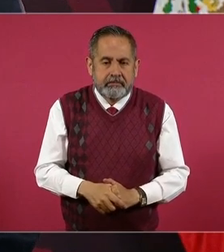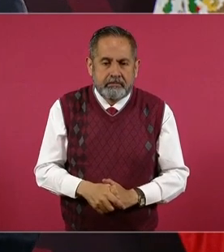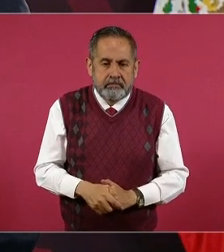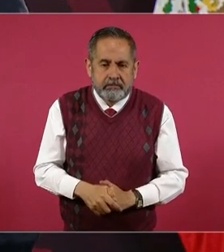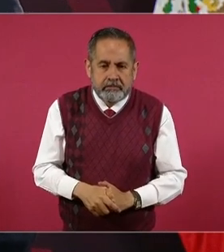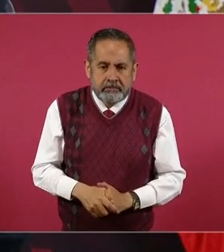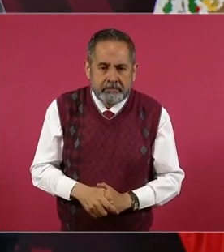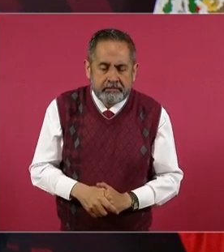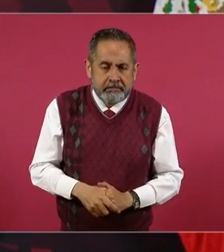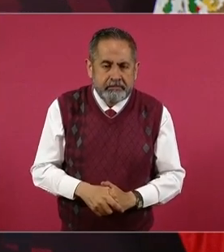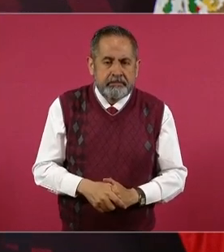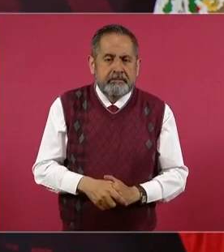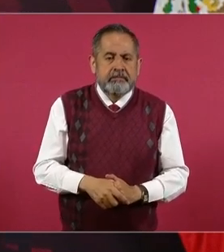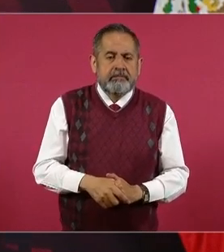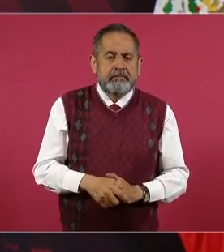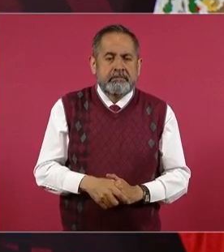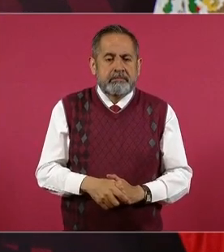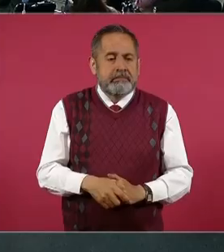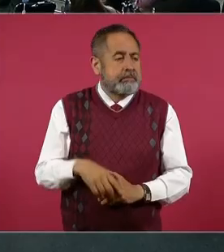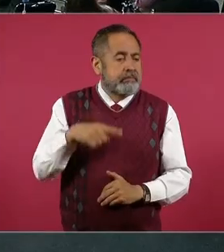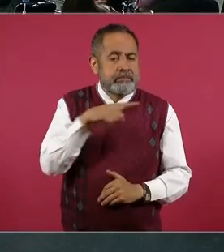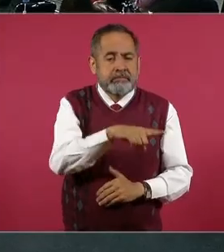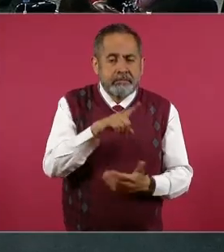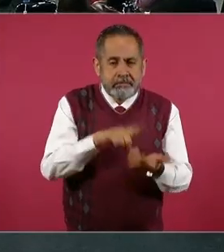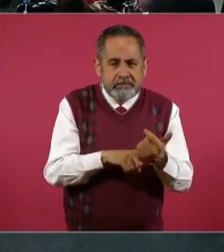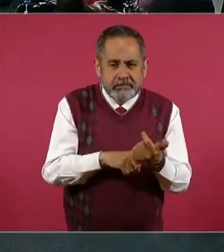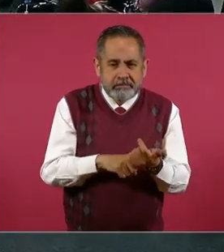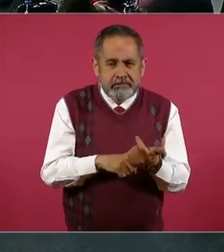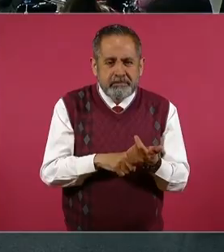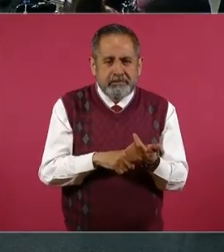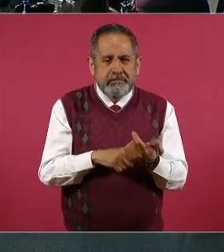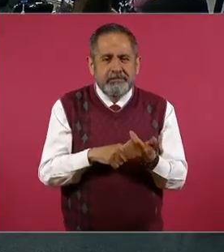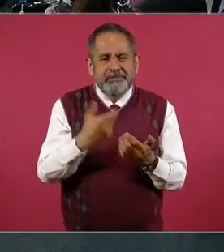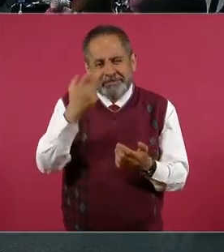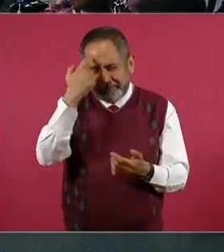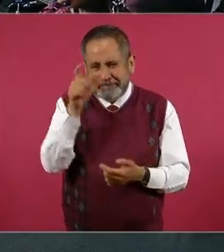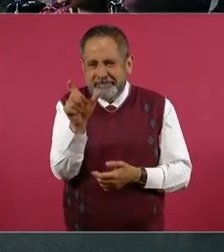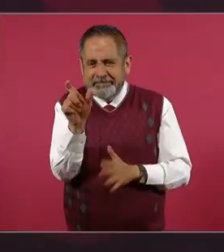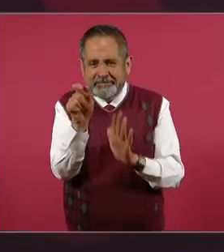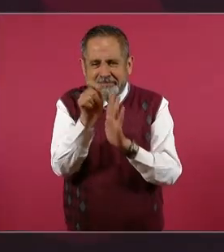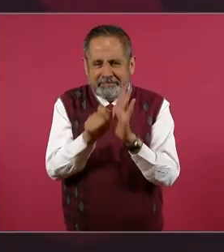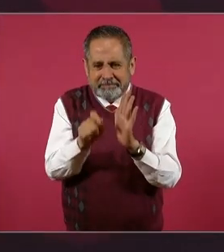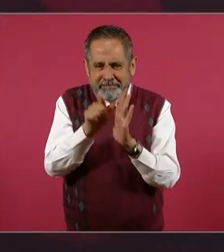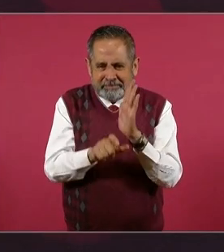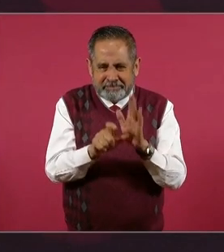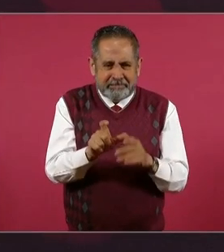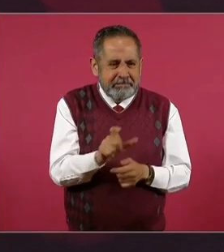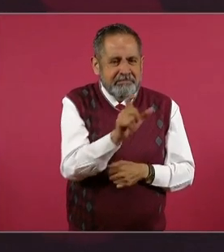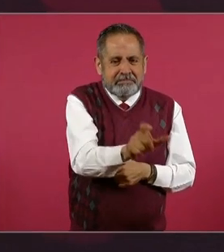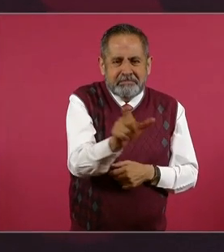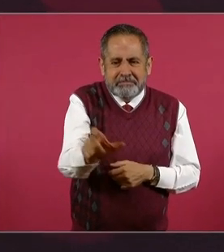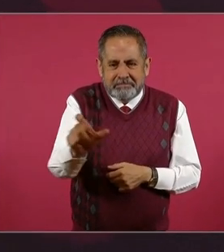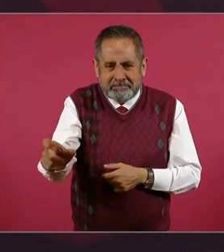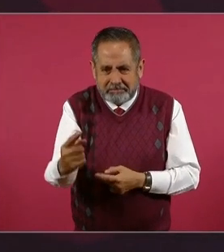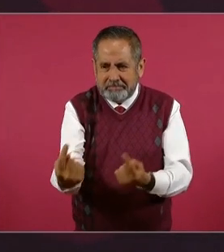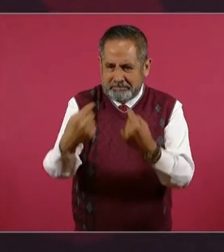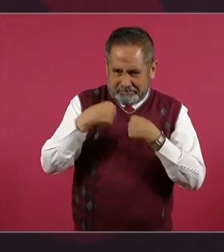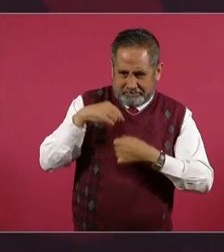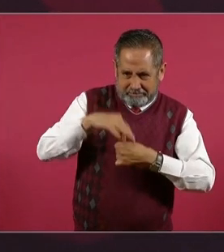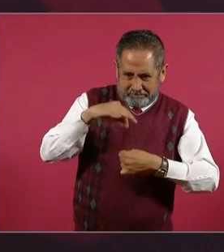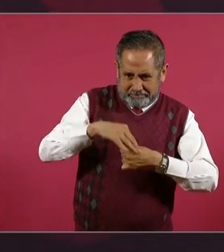Era cuando repartían los monederos electrónicos para obtener los votos.